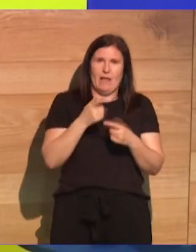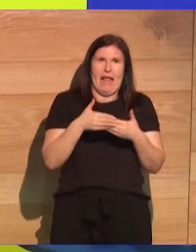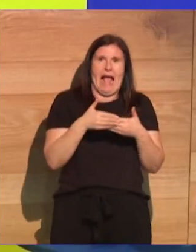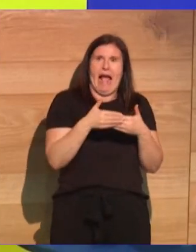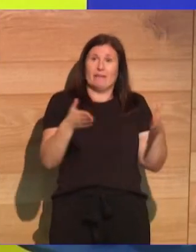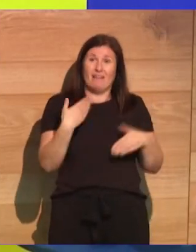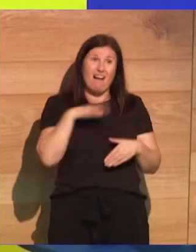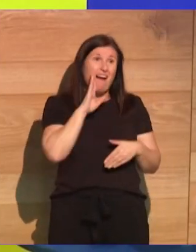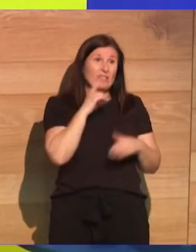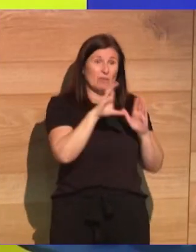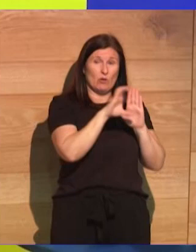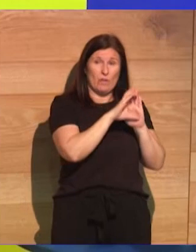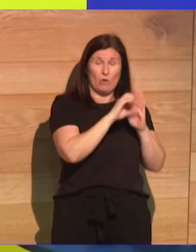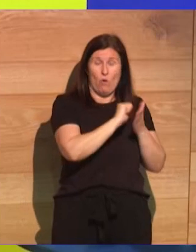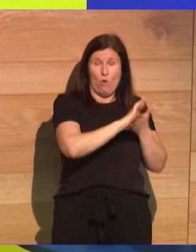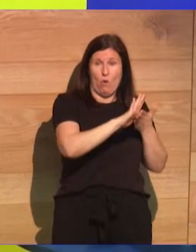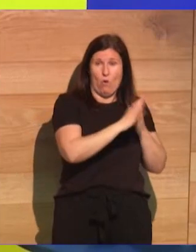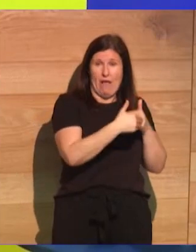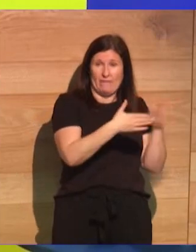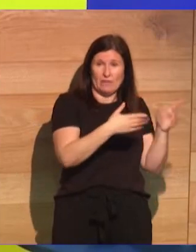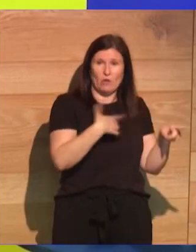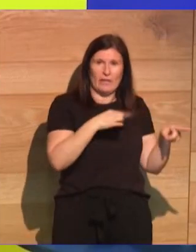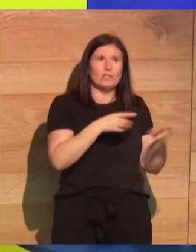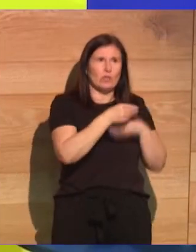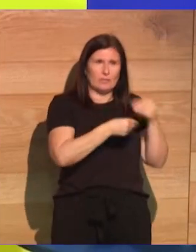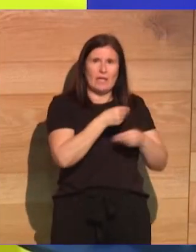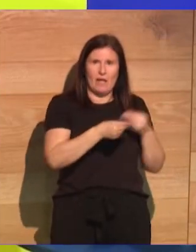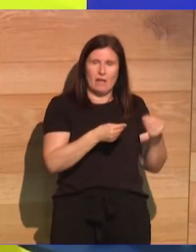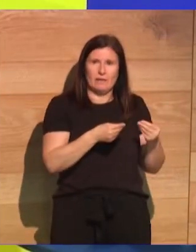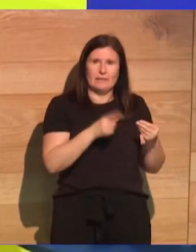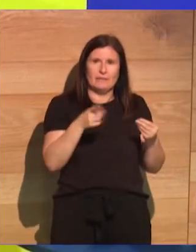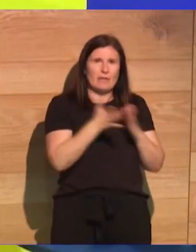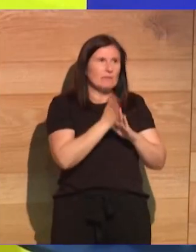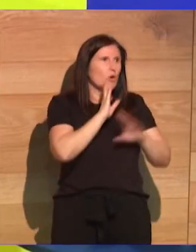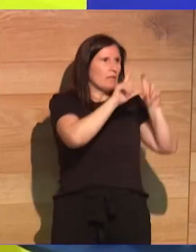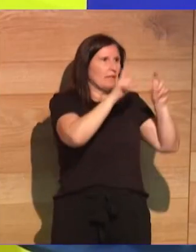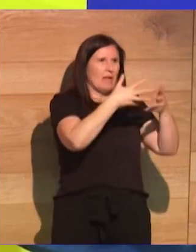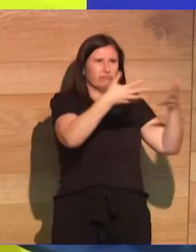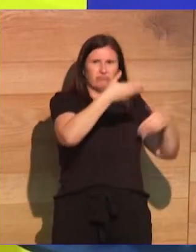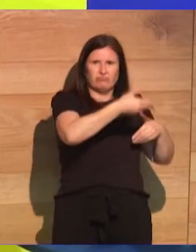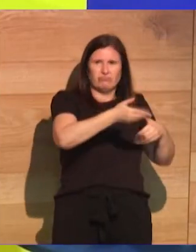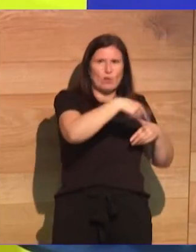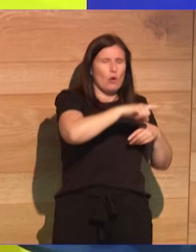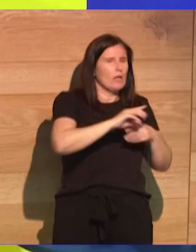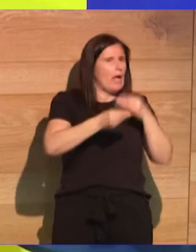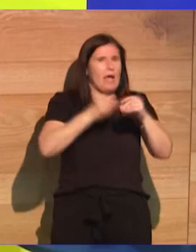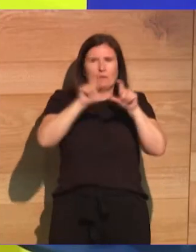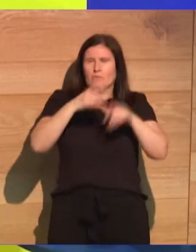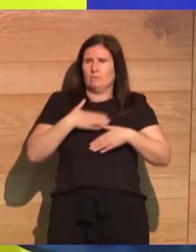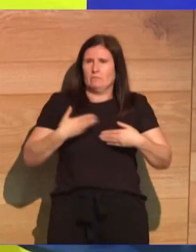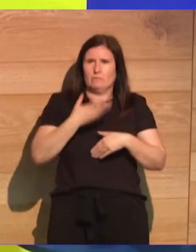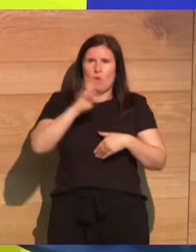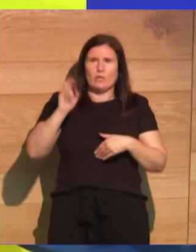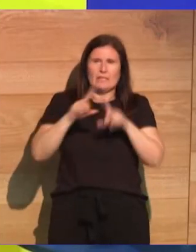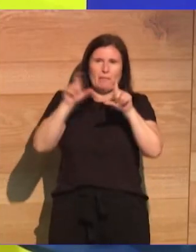código abierto, que programen inteligencia artificial fuera de estos de estos grandes, ¿no? Pues ahí es